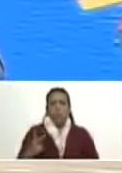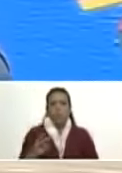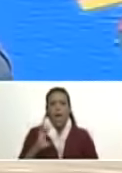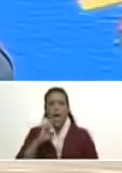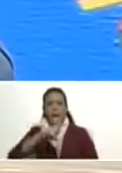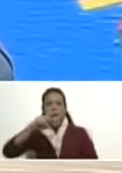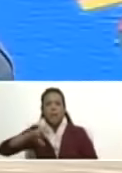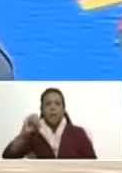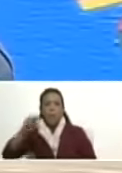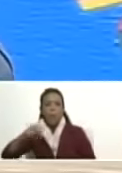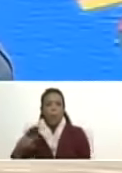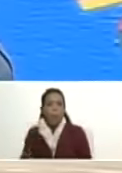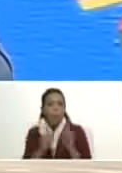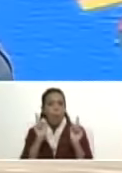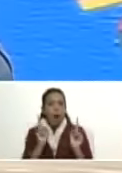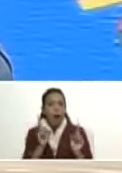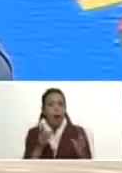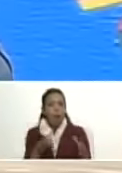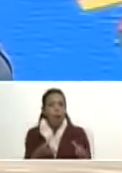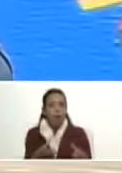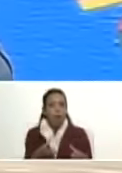ExxonMobil.